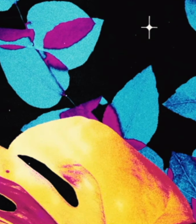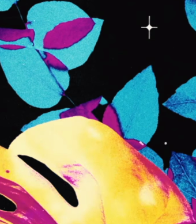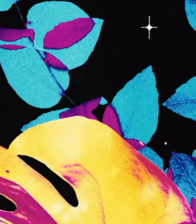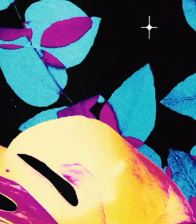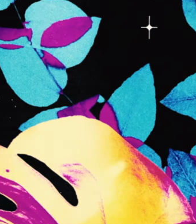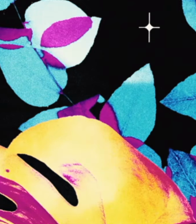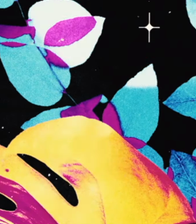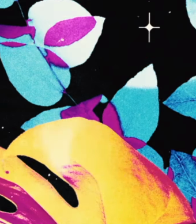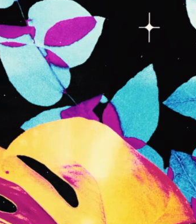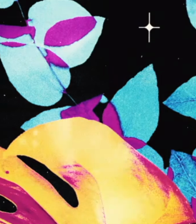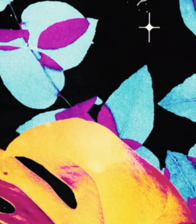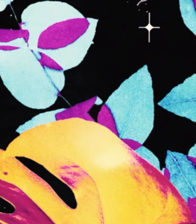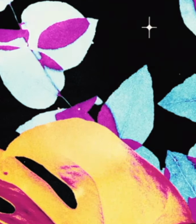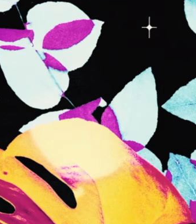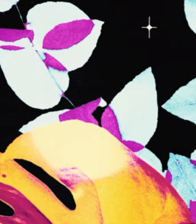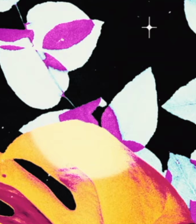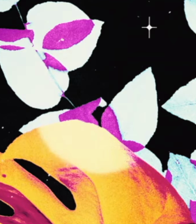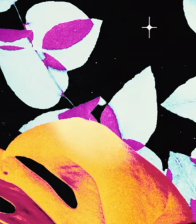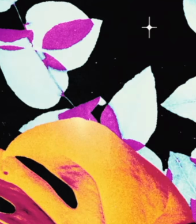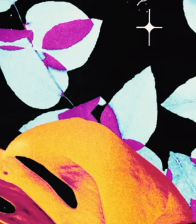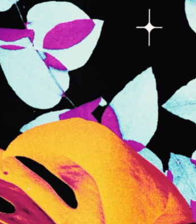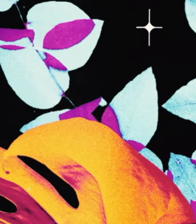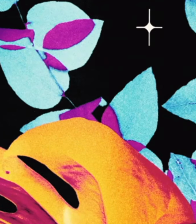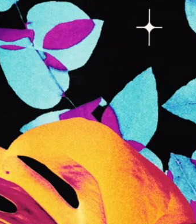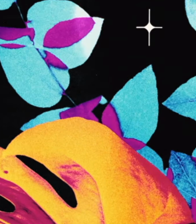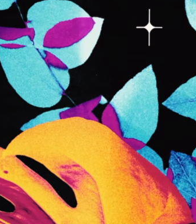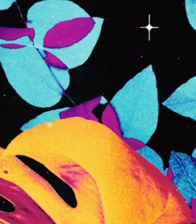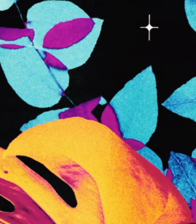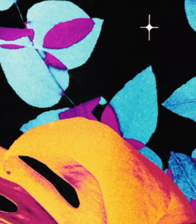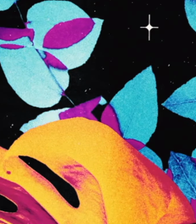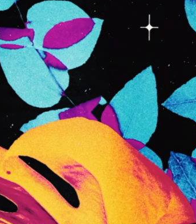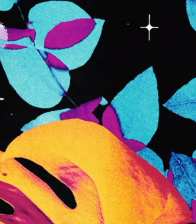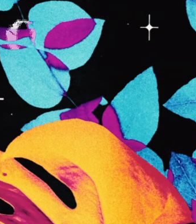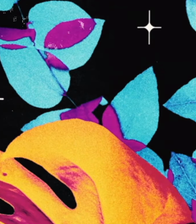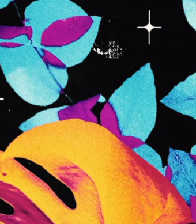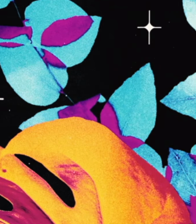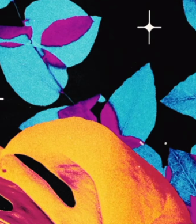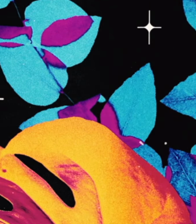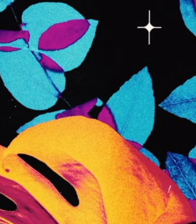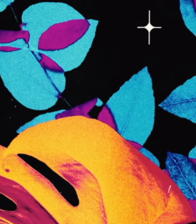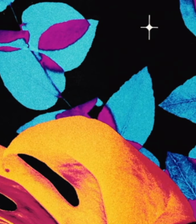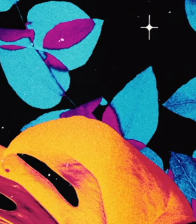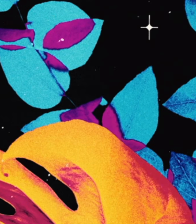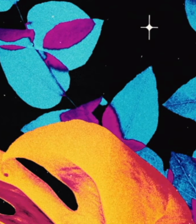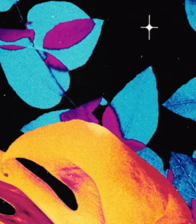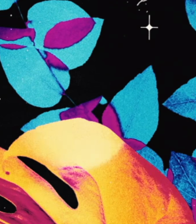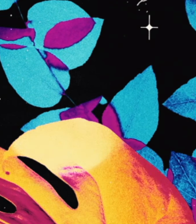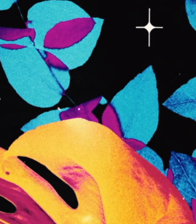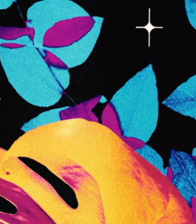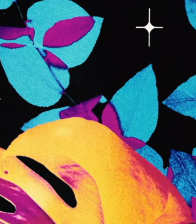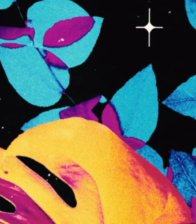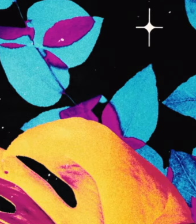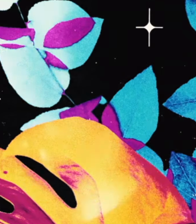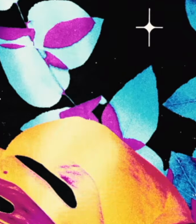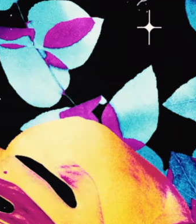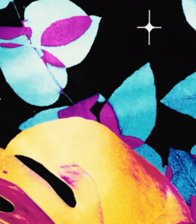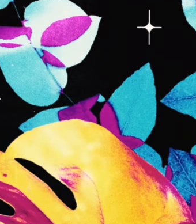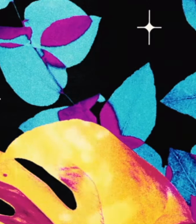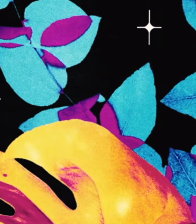cuando pierdas el camino cuando no veas la luz o la vida parece sin sentido hay una voz que dice